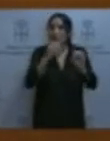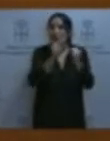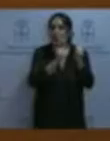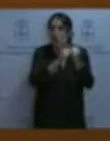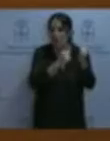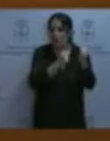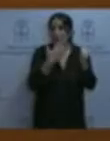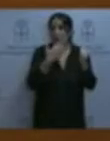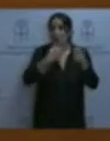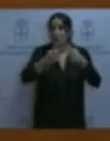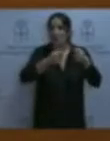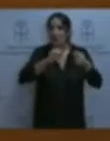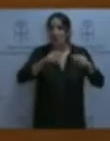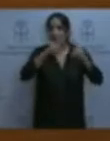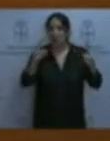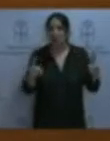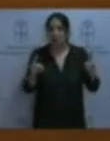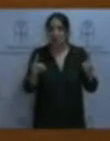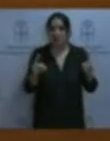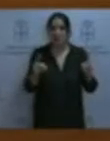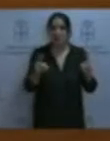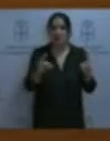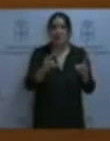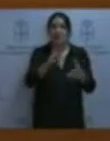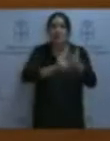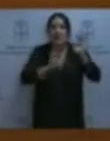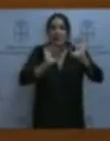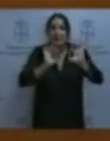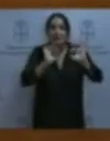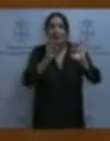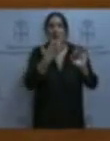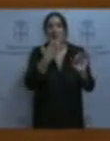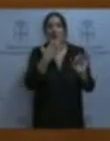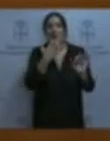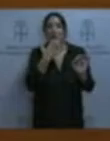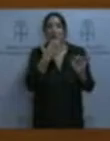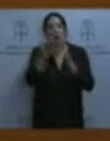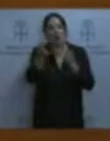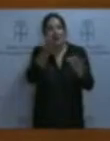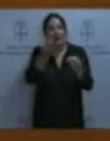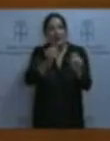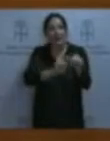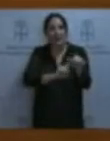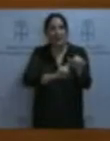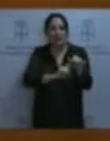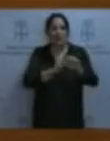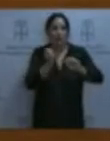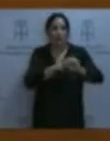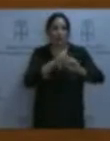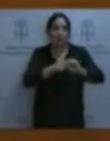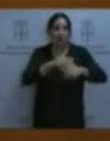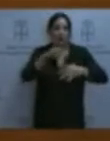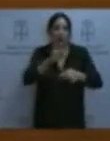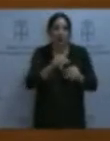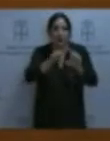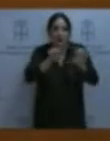ser mercados o puentes. Especialmente reseñable es la inclusión en el detalle tipológico de los fondos documentales de empresas y la